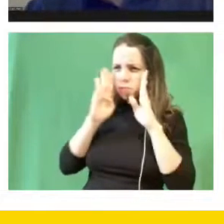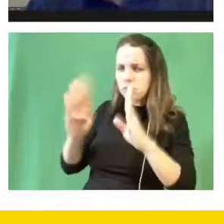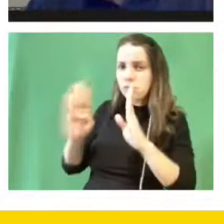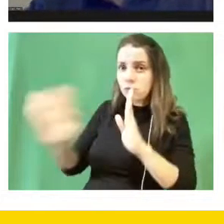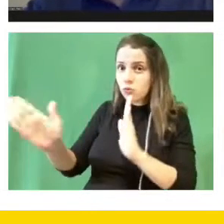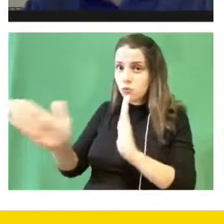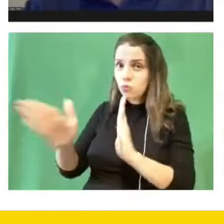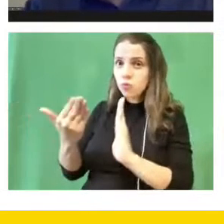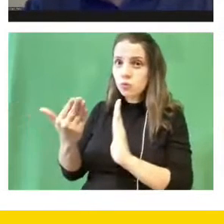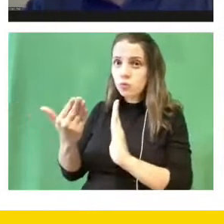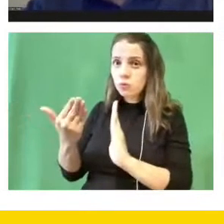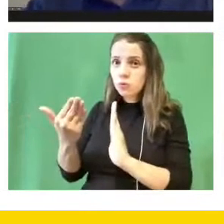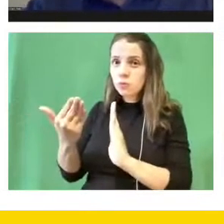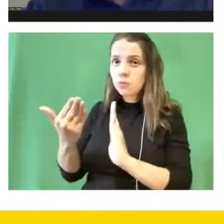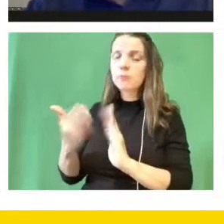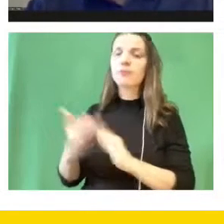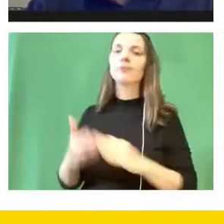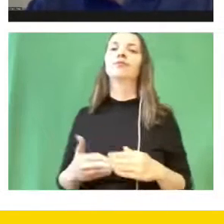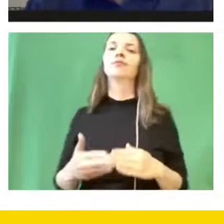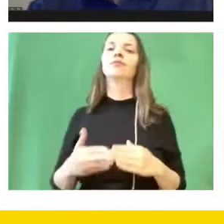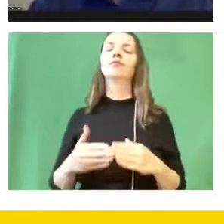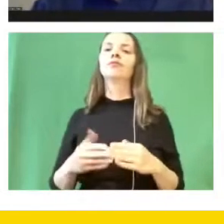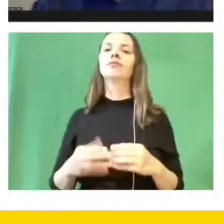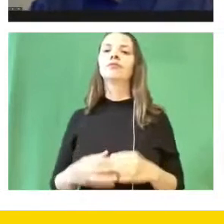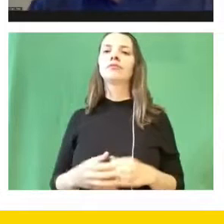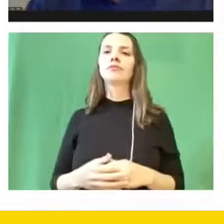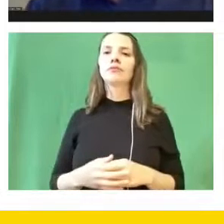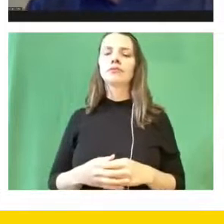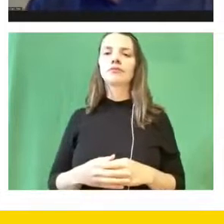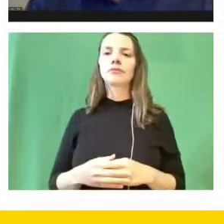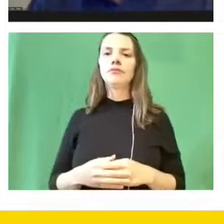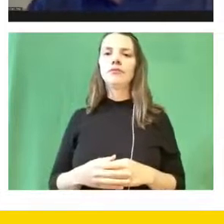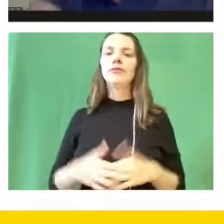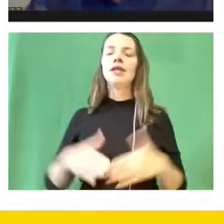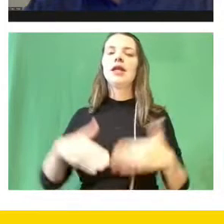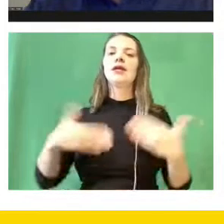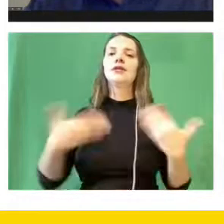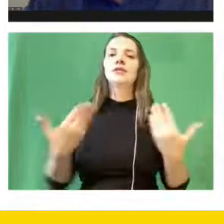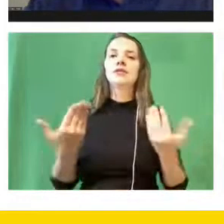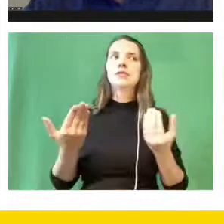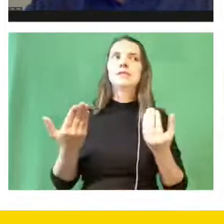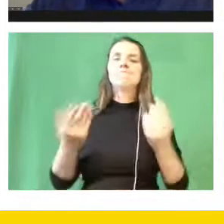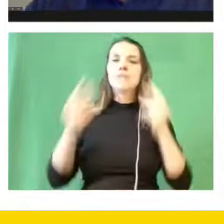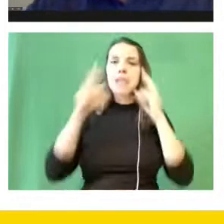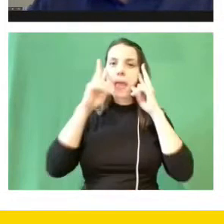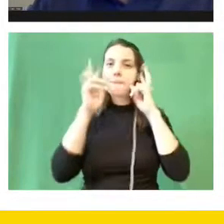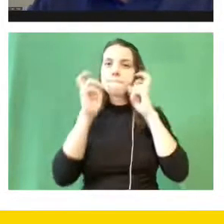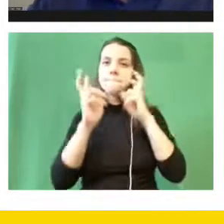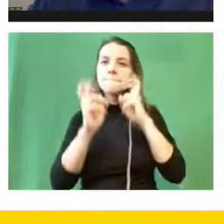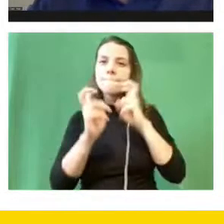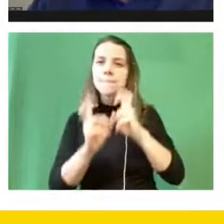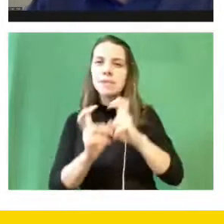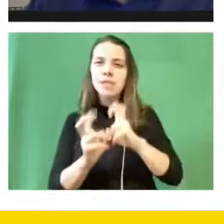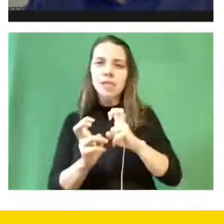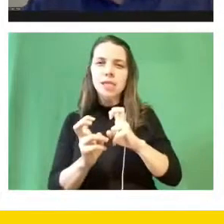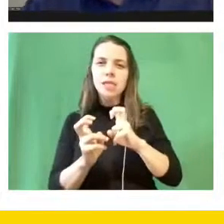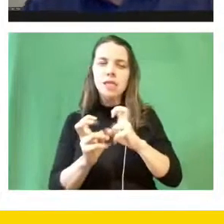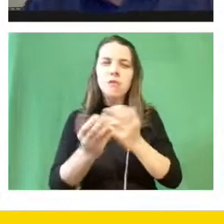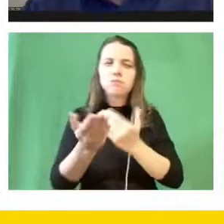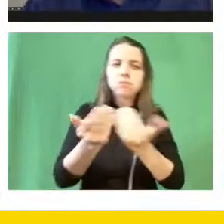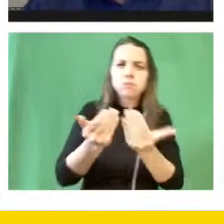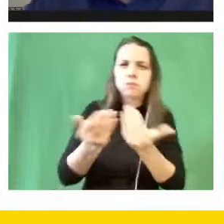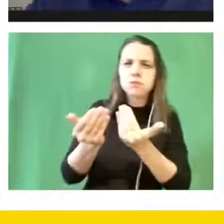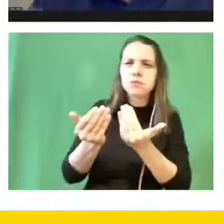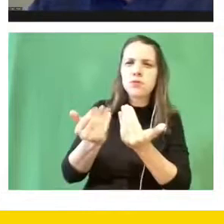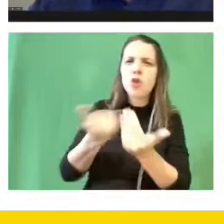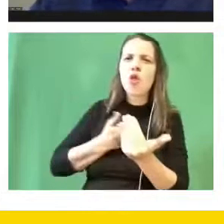Entonces, la base de esto es de dónde partimos para hacer un análisis, y nosotros siempre decimos, partamos por la